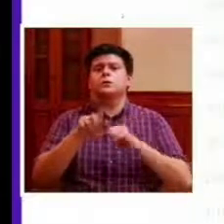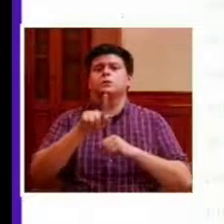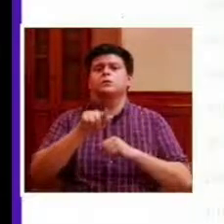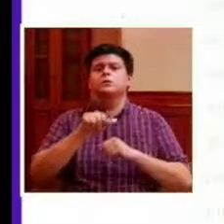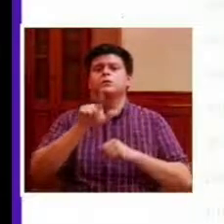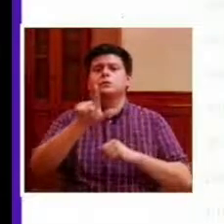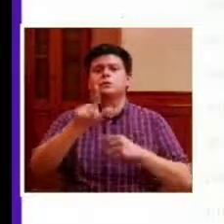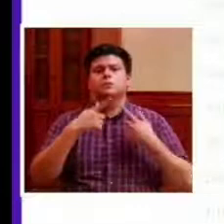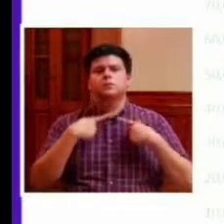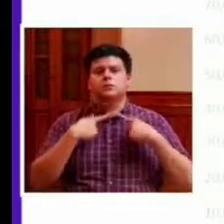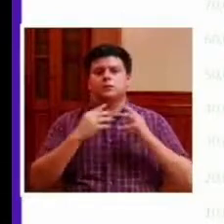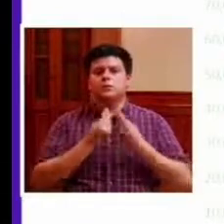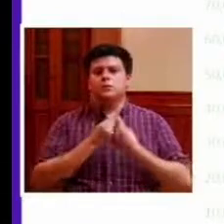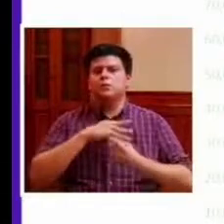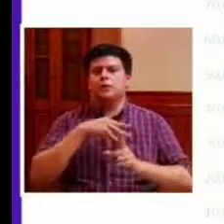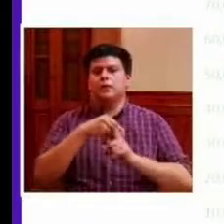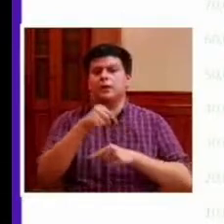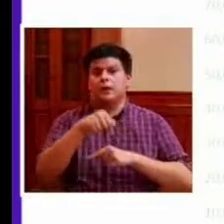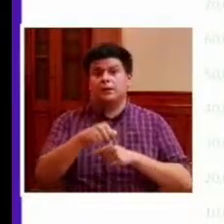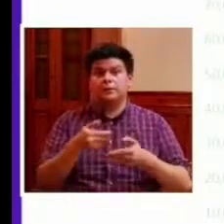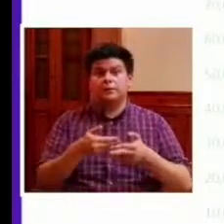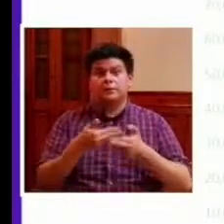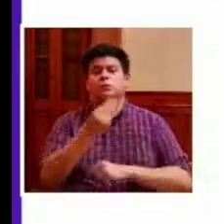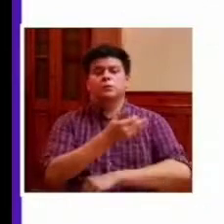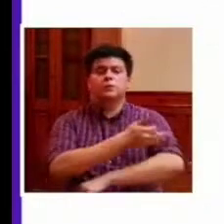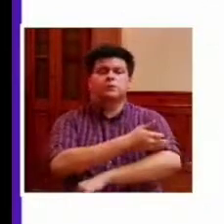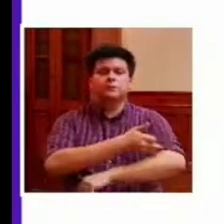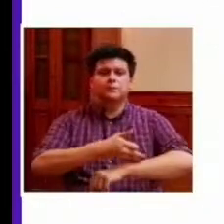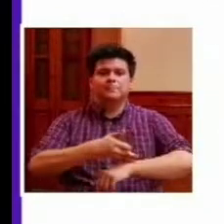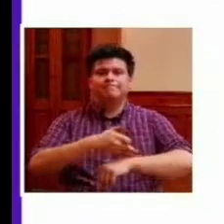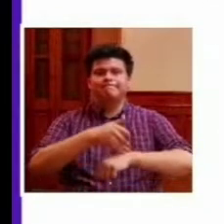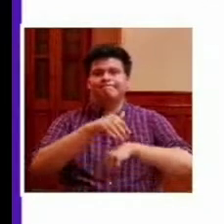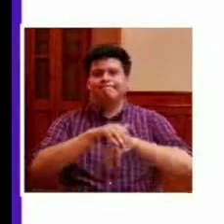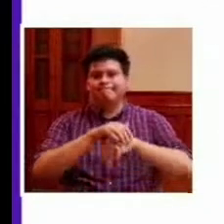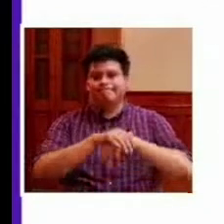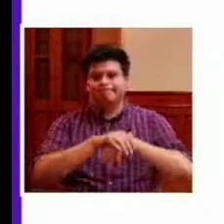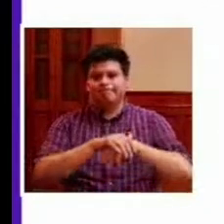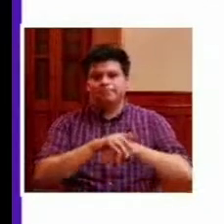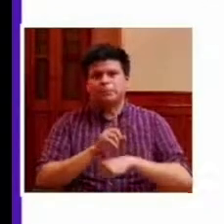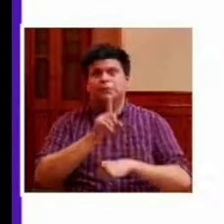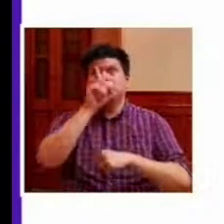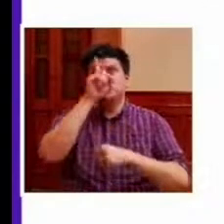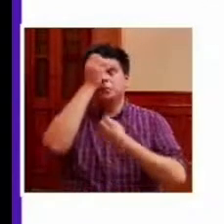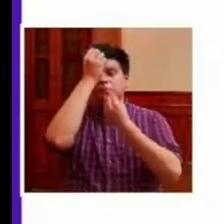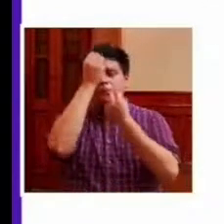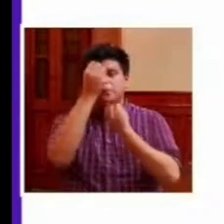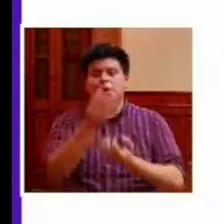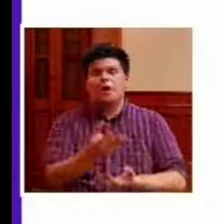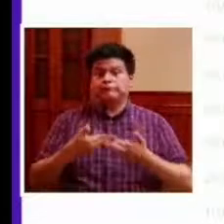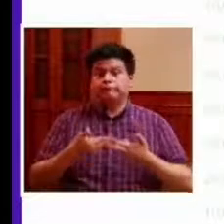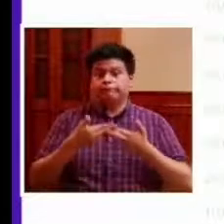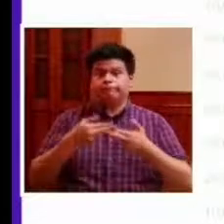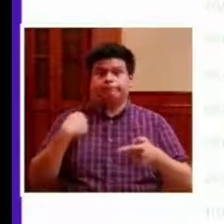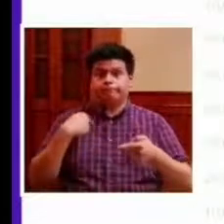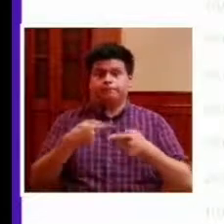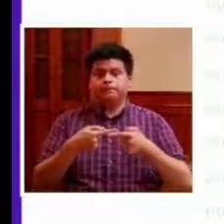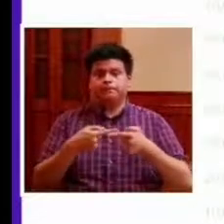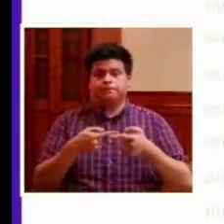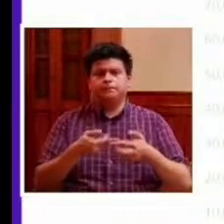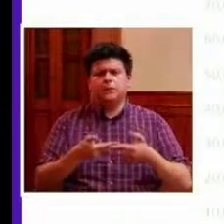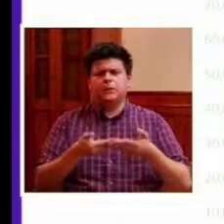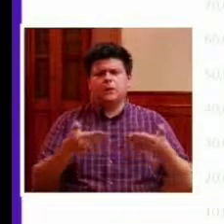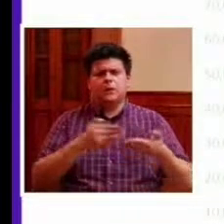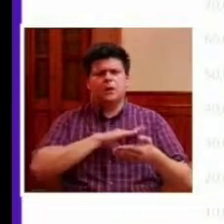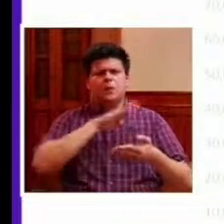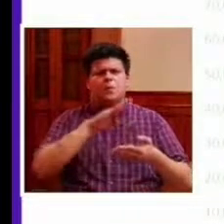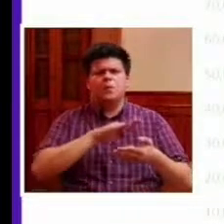180.877 personas en Nuevo León, es la incidencia acumulada. Las cifras de defunciones registradas fue de 8. Las